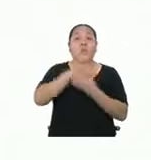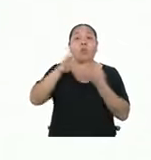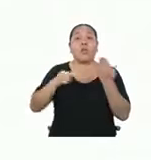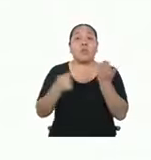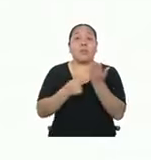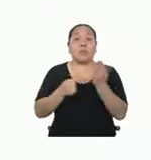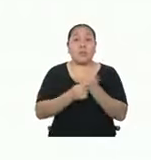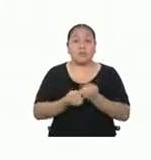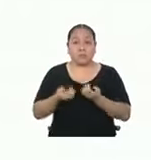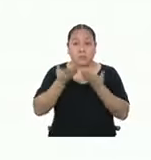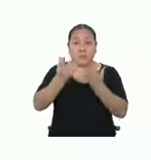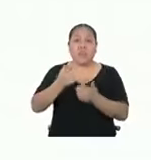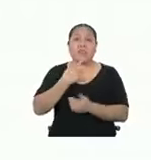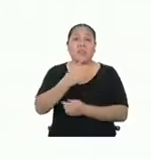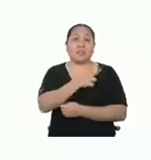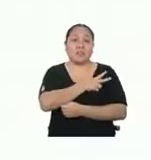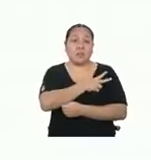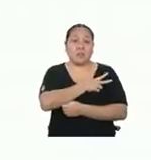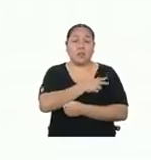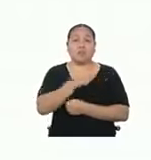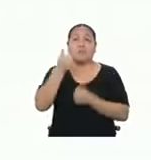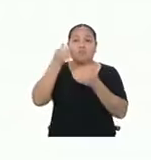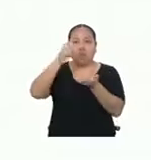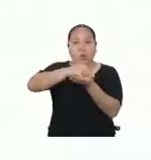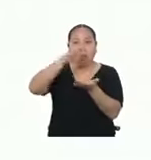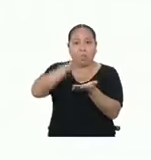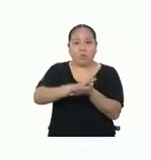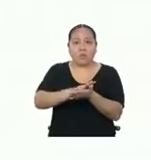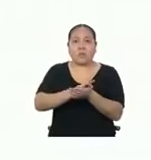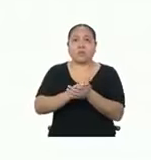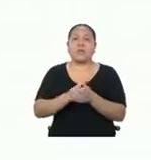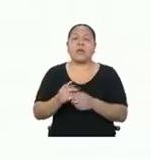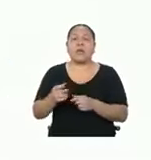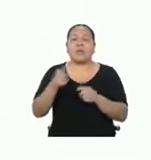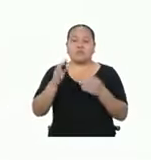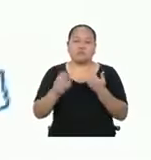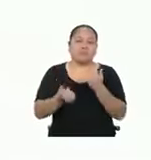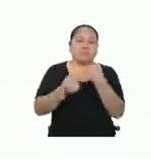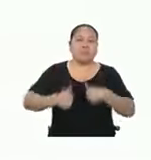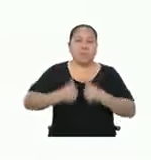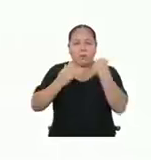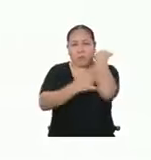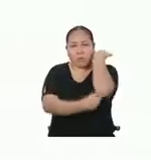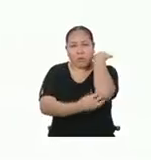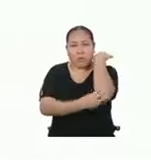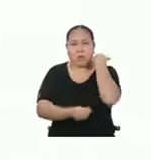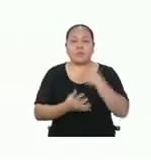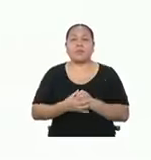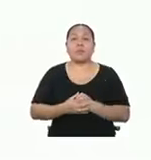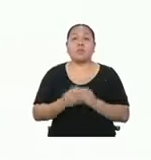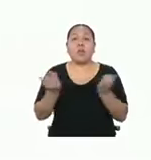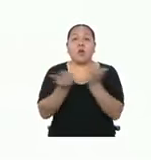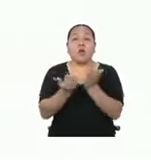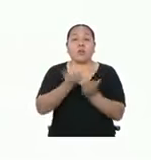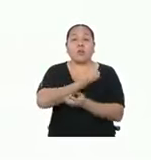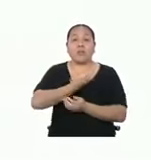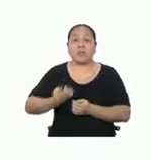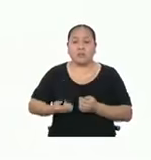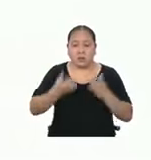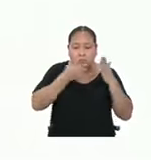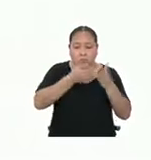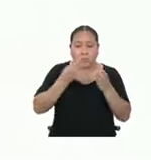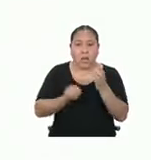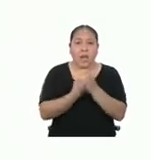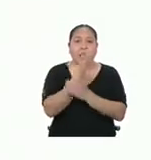Dirigido a escolares del tercero y secundaria Con buen rendimiento académico En situación de pobreza o pobreza extrema De colegios públicos